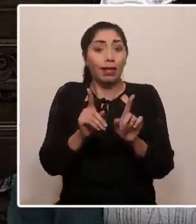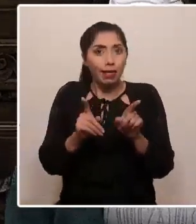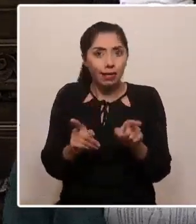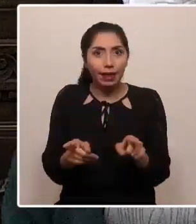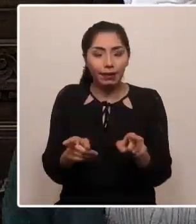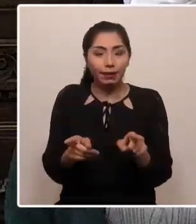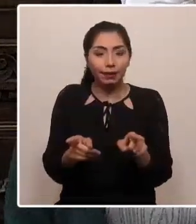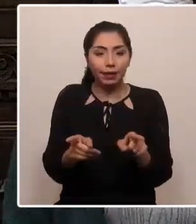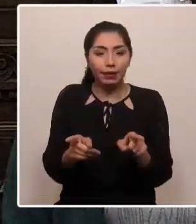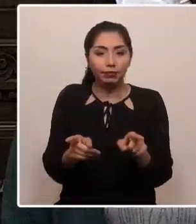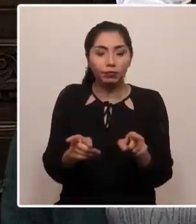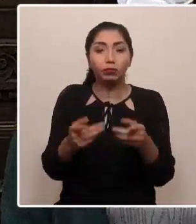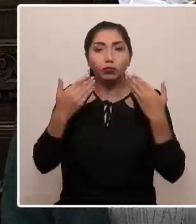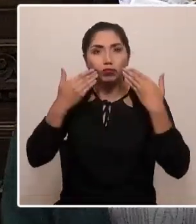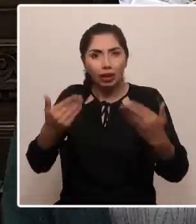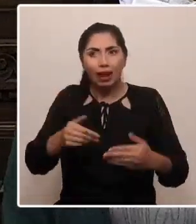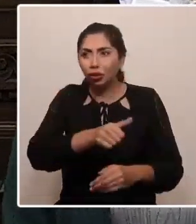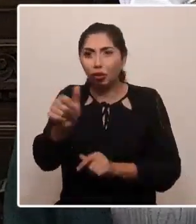todo quien las requiera.